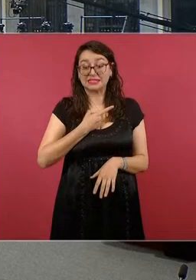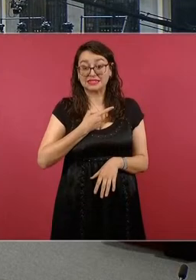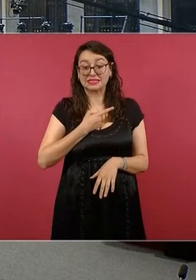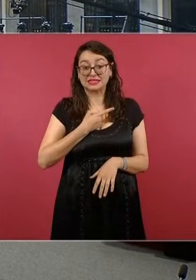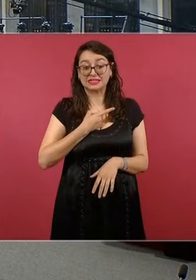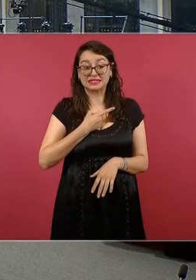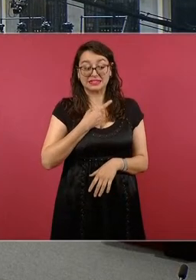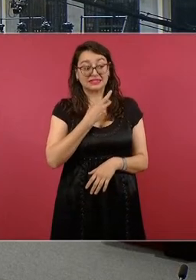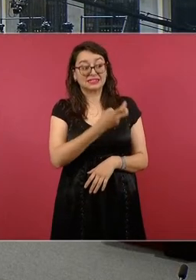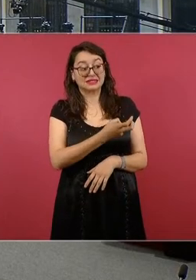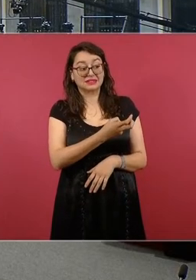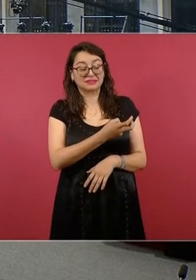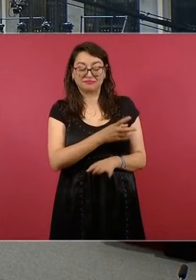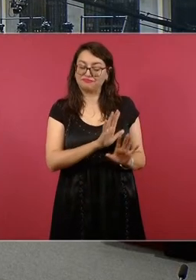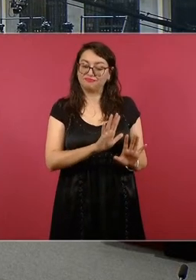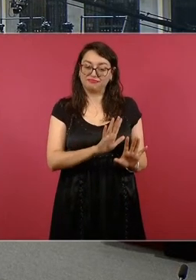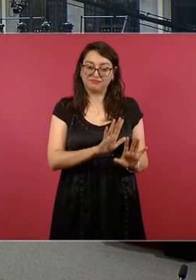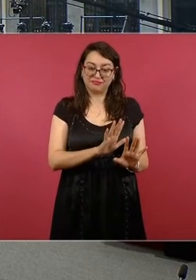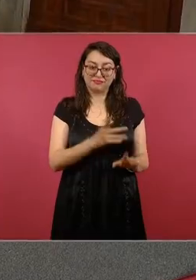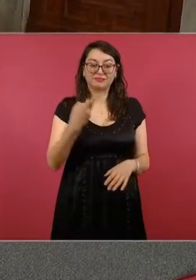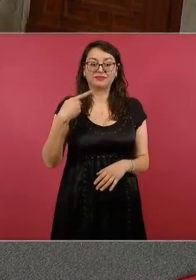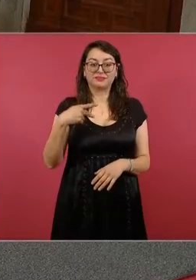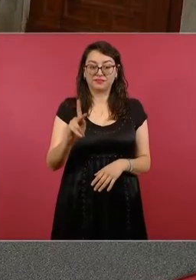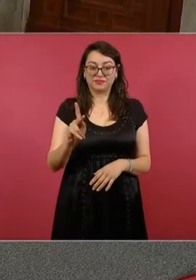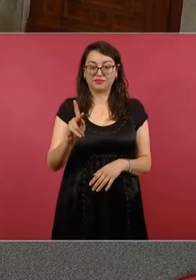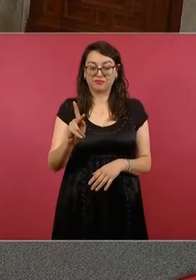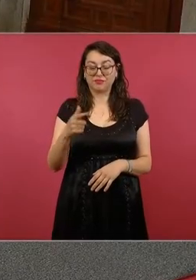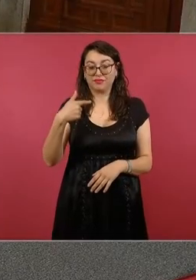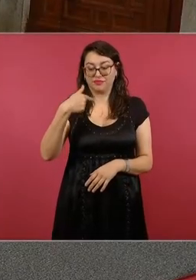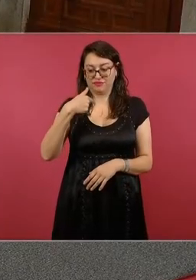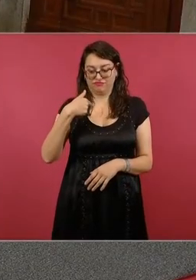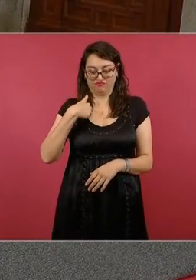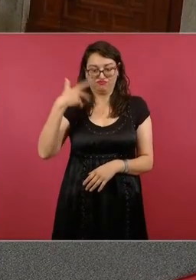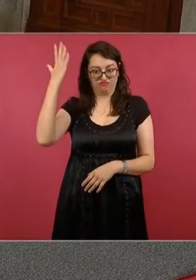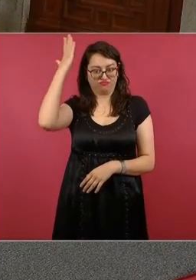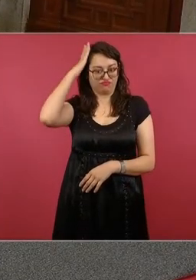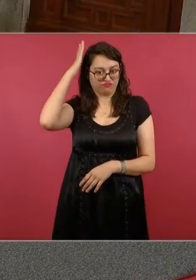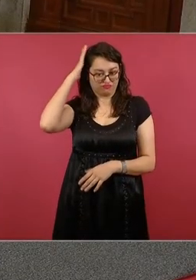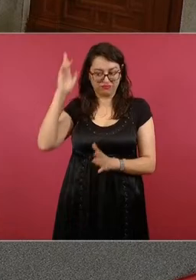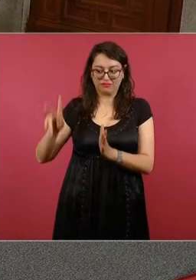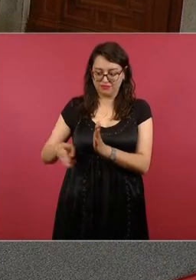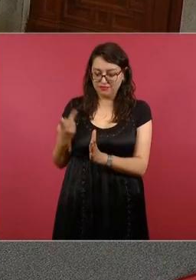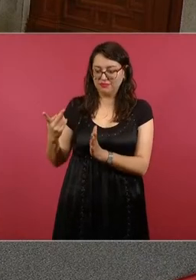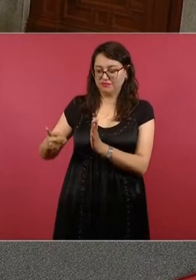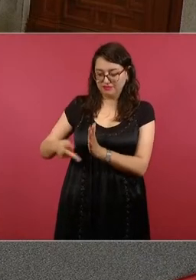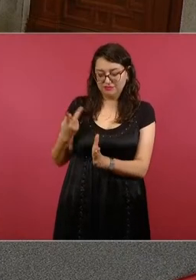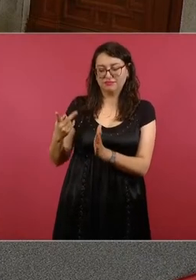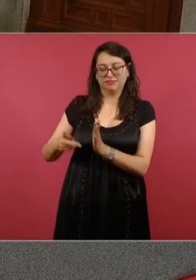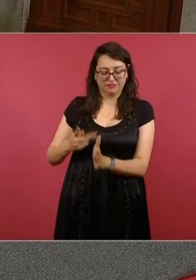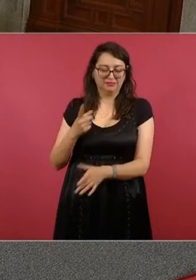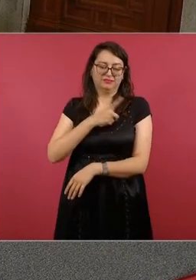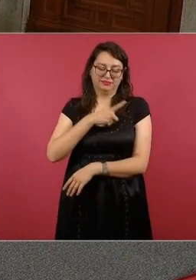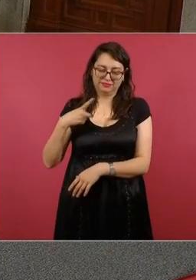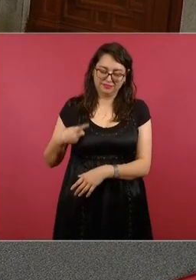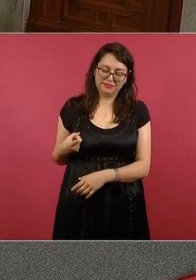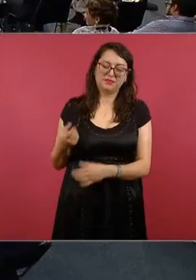pero a diferencia de los escritores, que no deben de repetirse, los dirigentes sí. Tenemos que